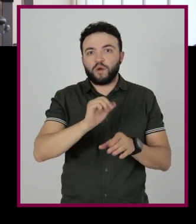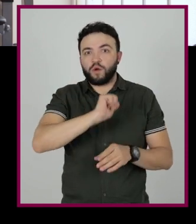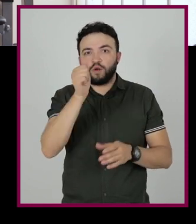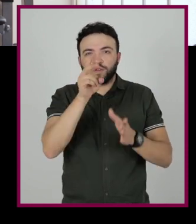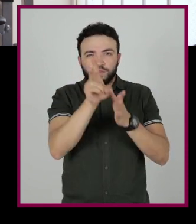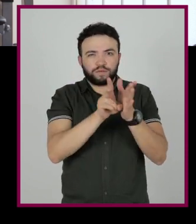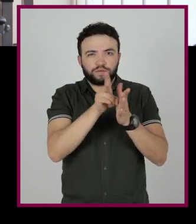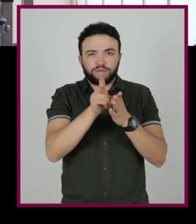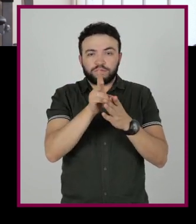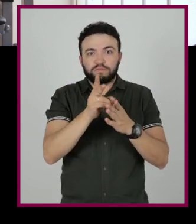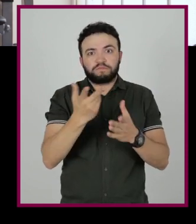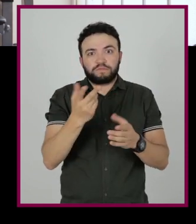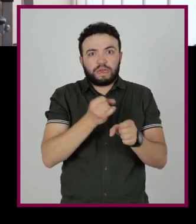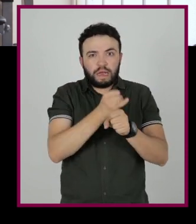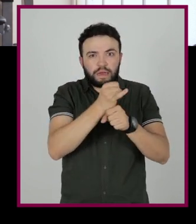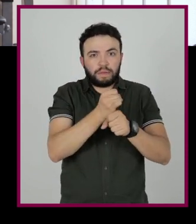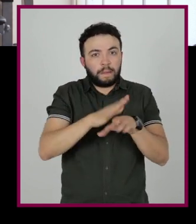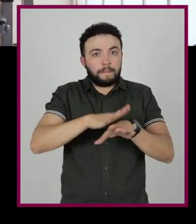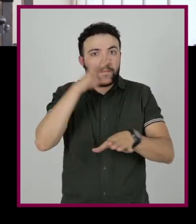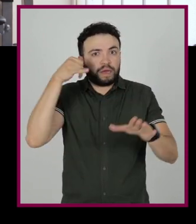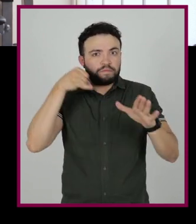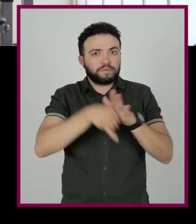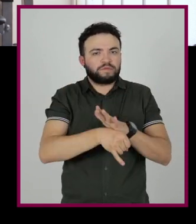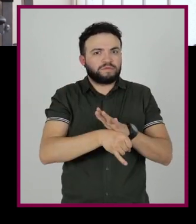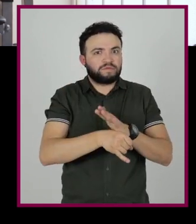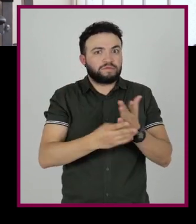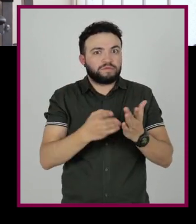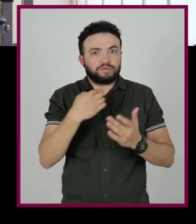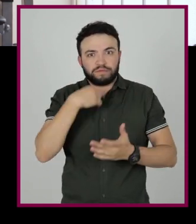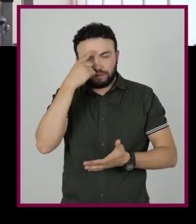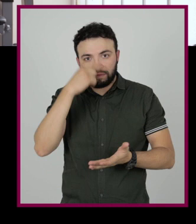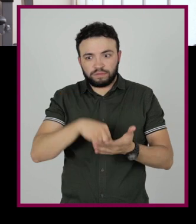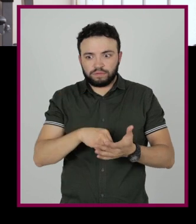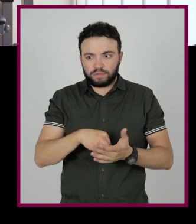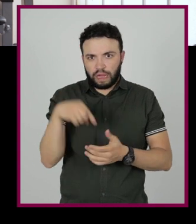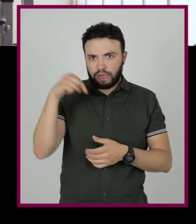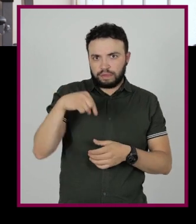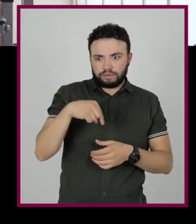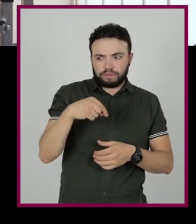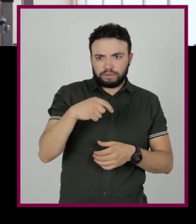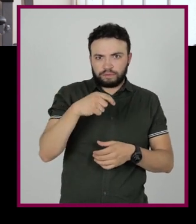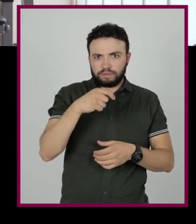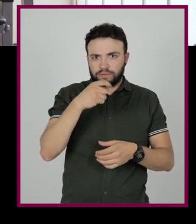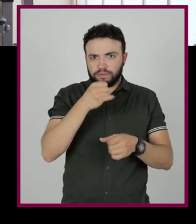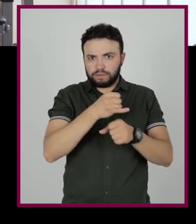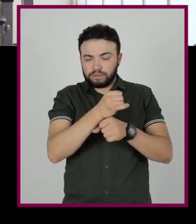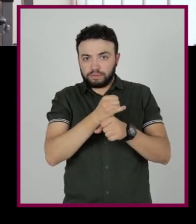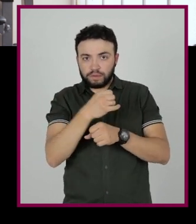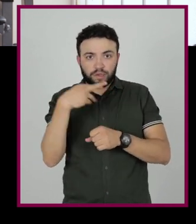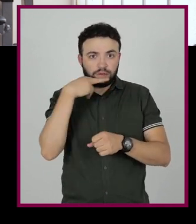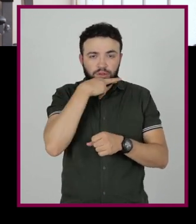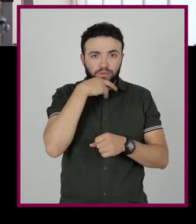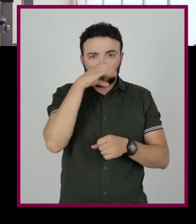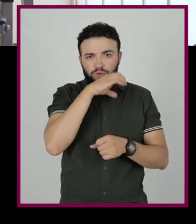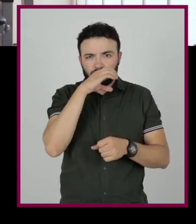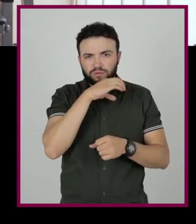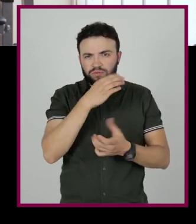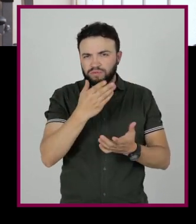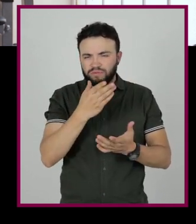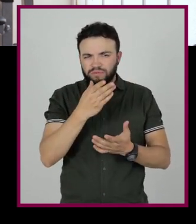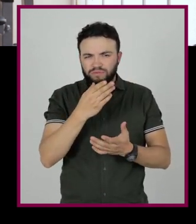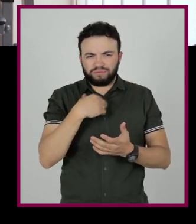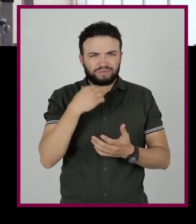más que una investigación. ¿Dónde? ¿Aquí? ¿En los investigadores rápidos y curiosos? No lo